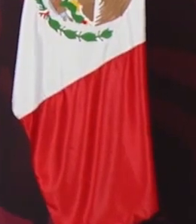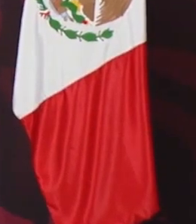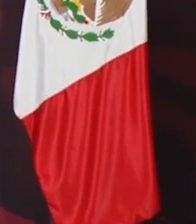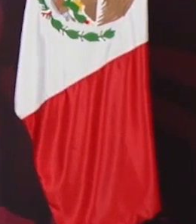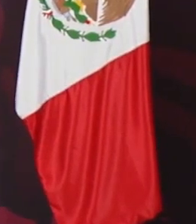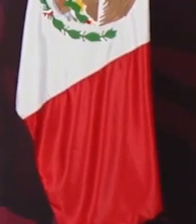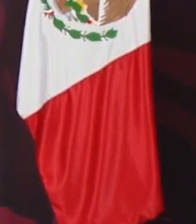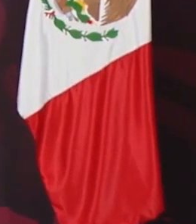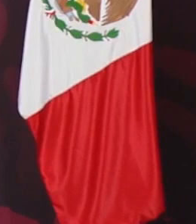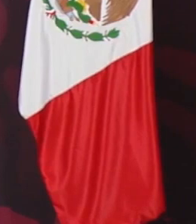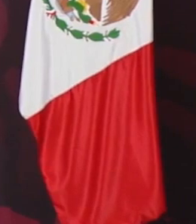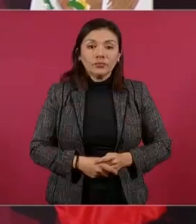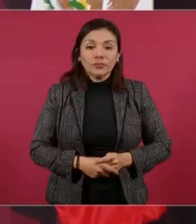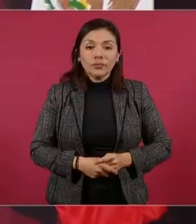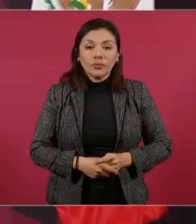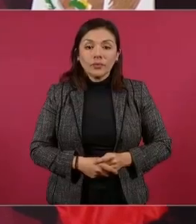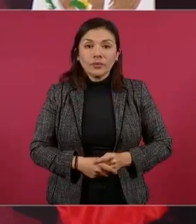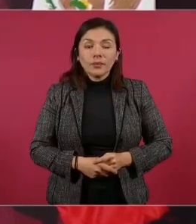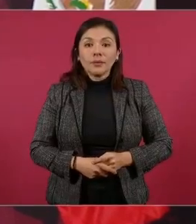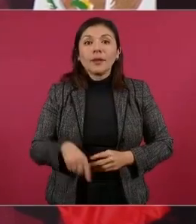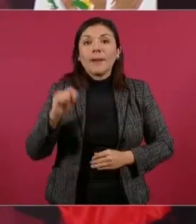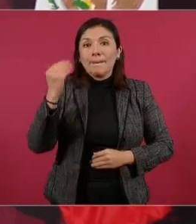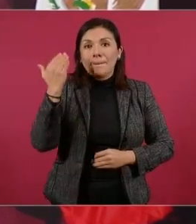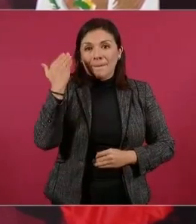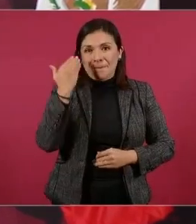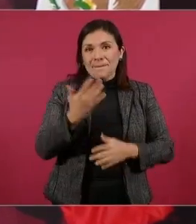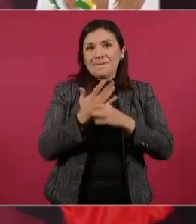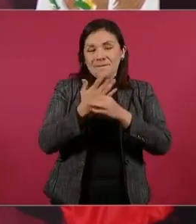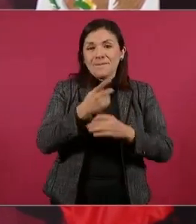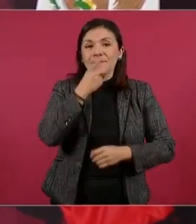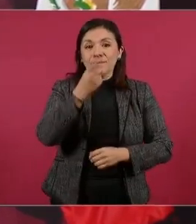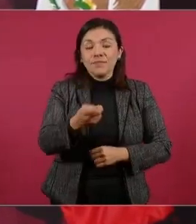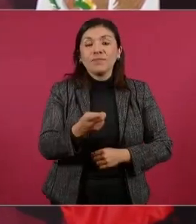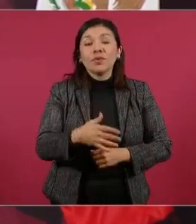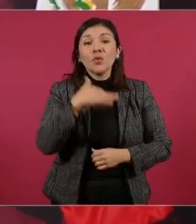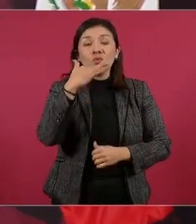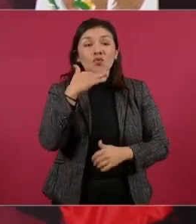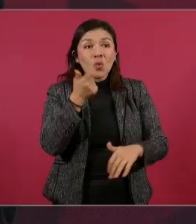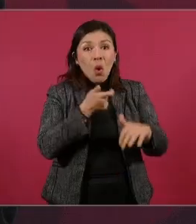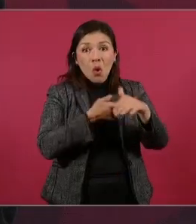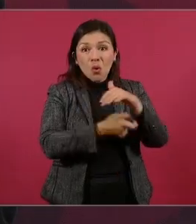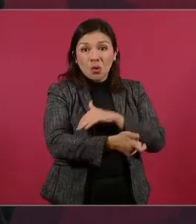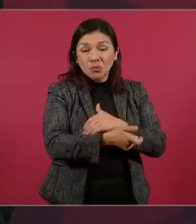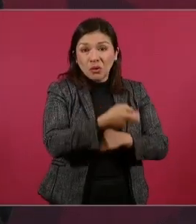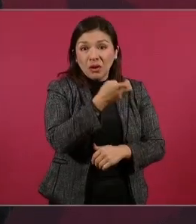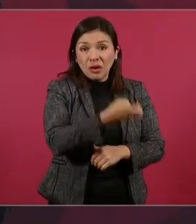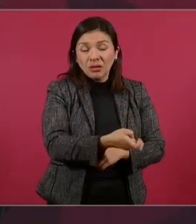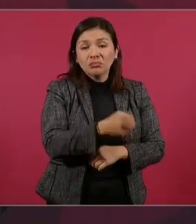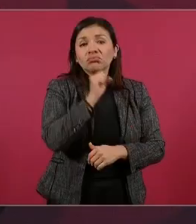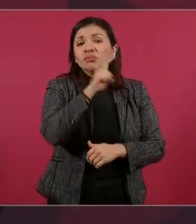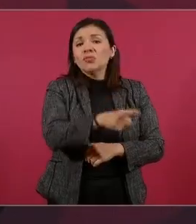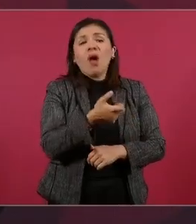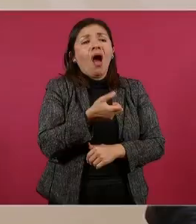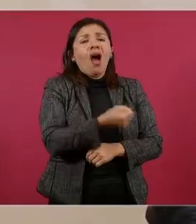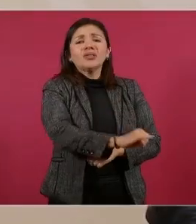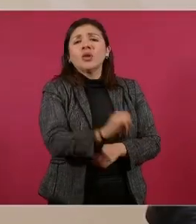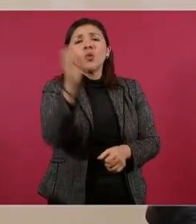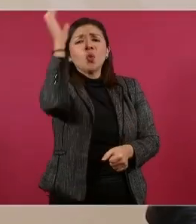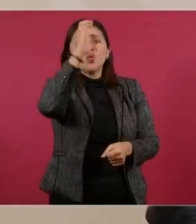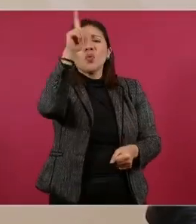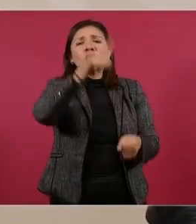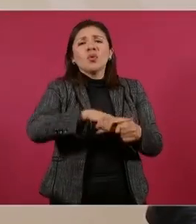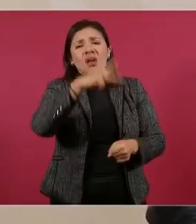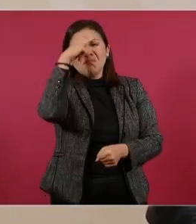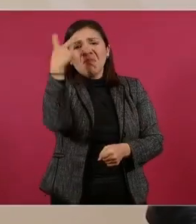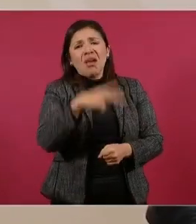punta hasta el pináculo llegó a decir que la corrupción era parte de la cultura del pueblo